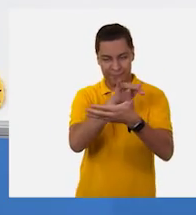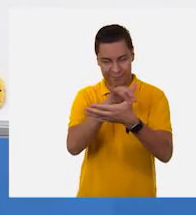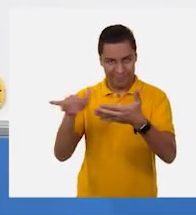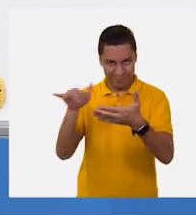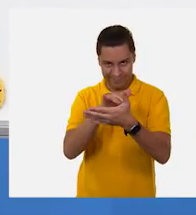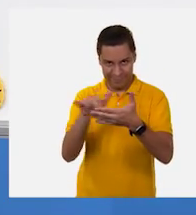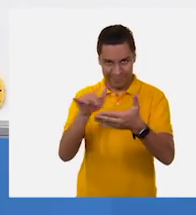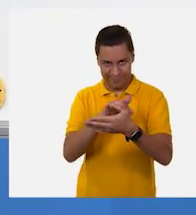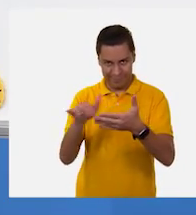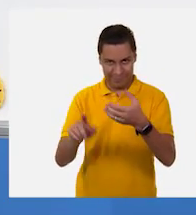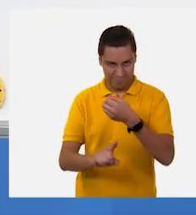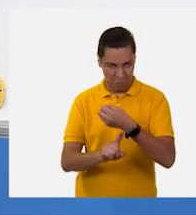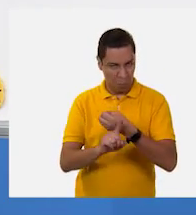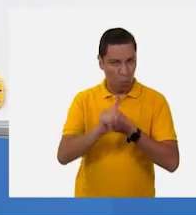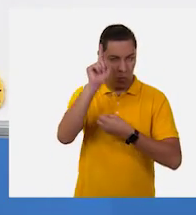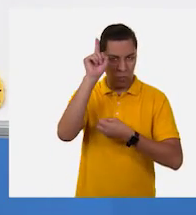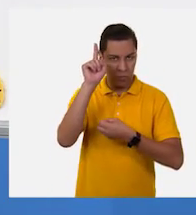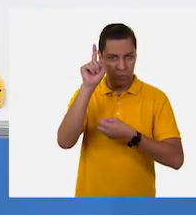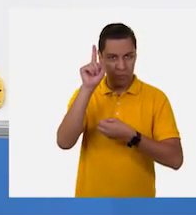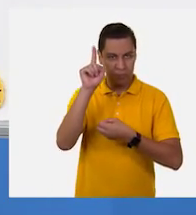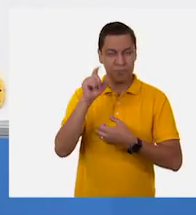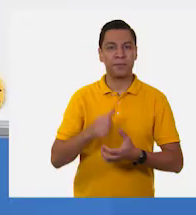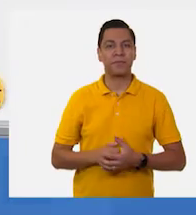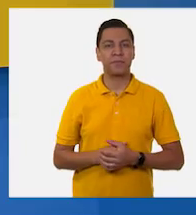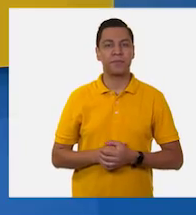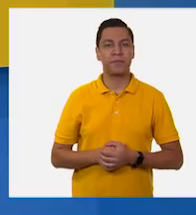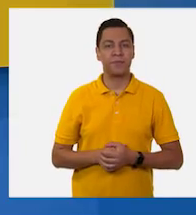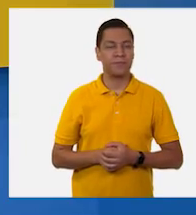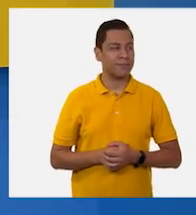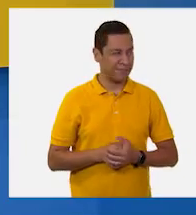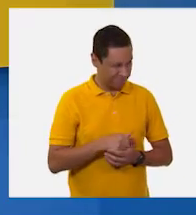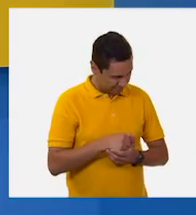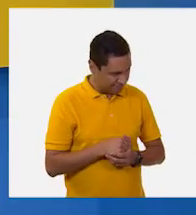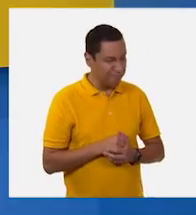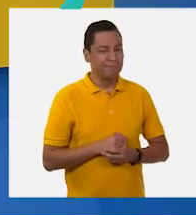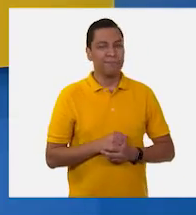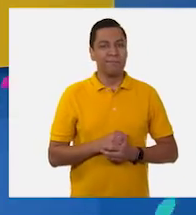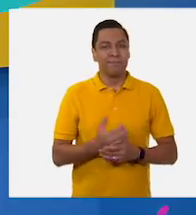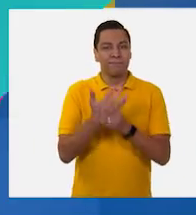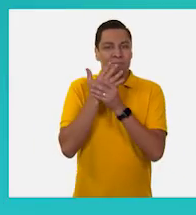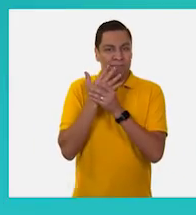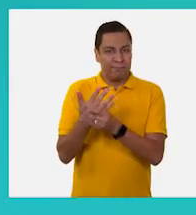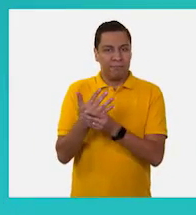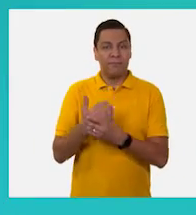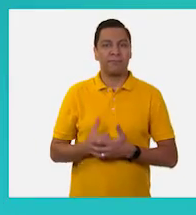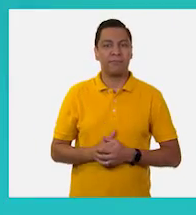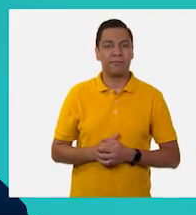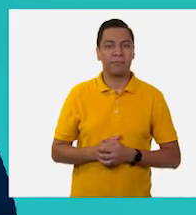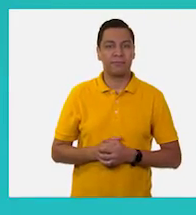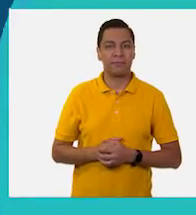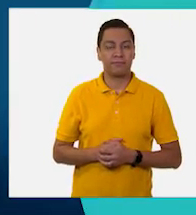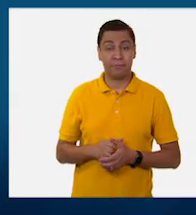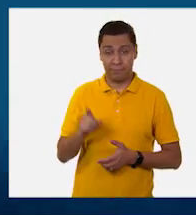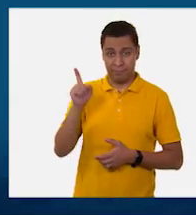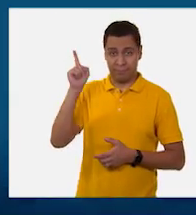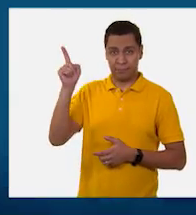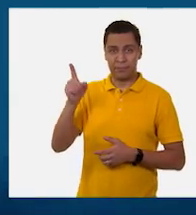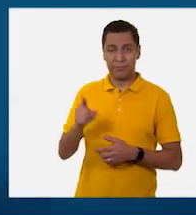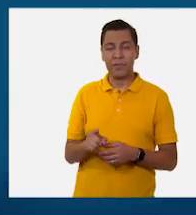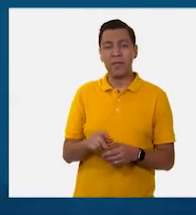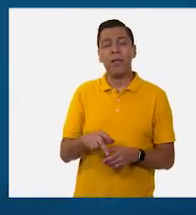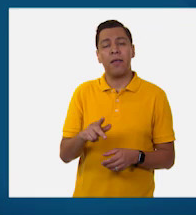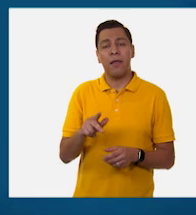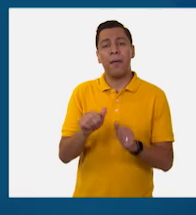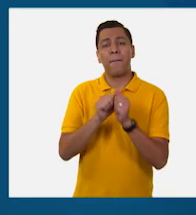tus compañeros y compañeras en casa puedan seguirnos, por favor? Claro que sí, maestro. El siguiente problema dice así. En una